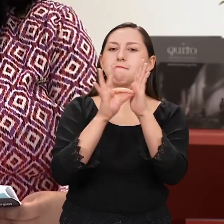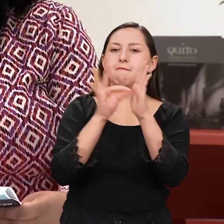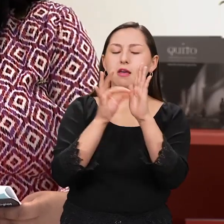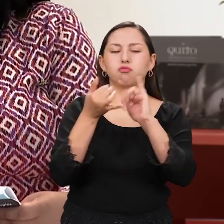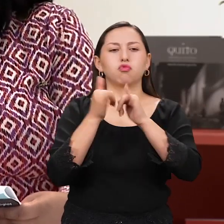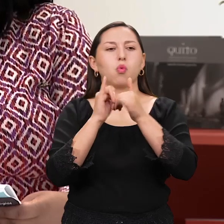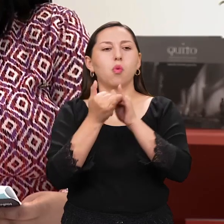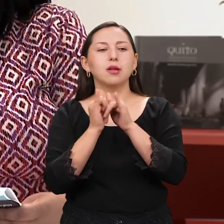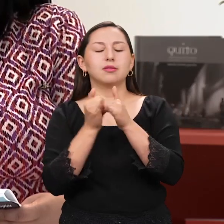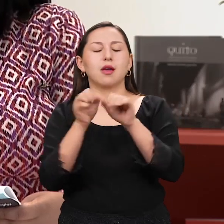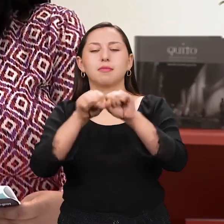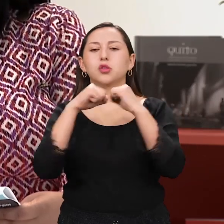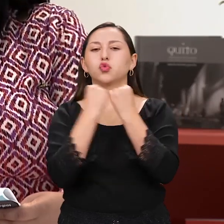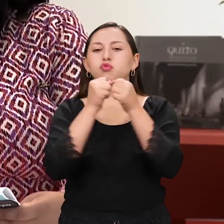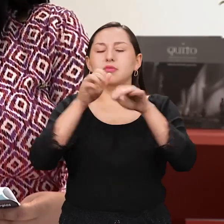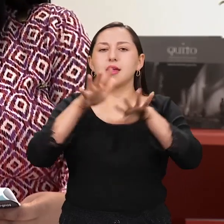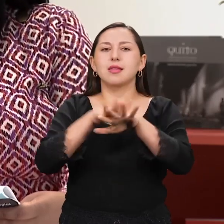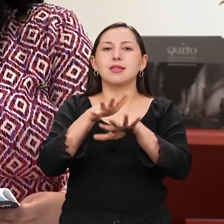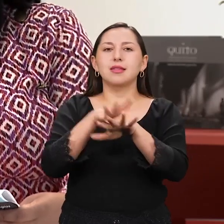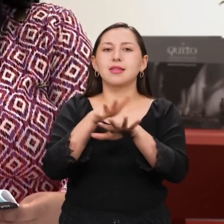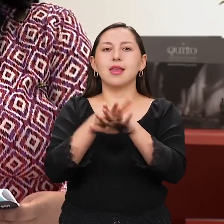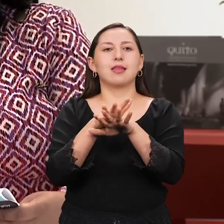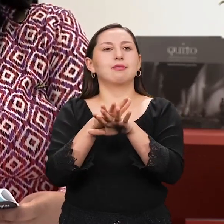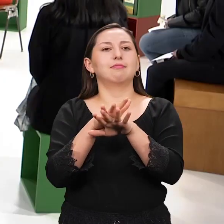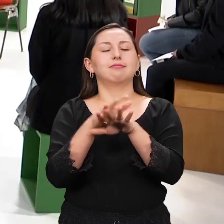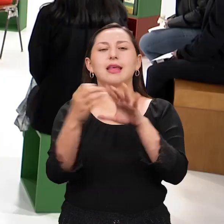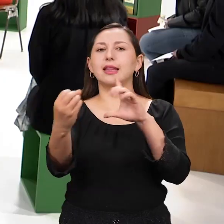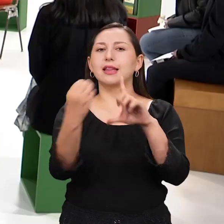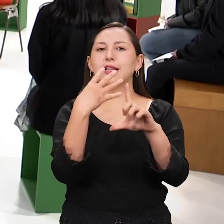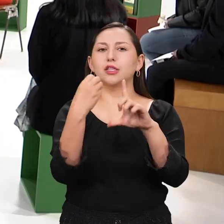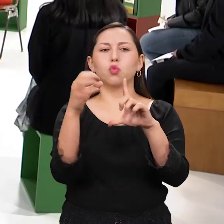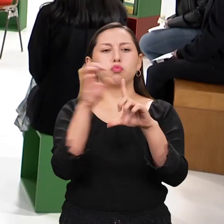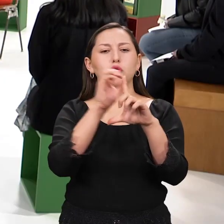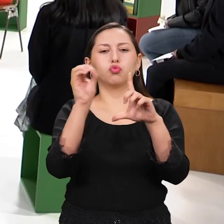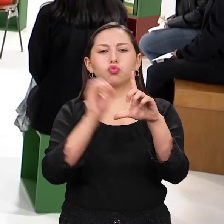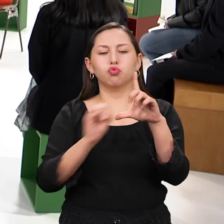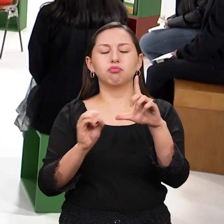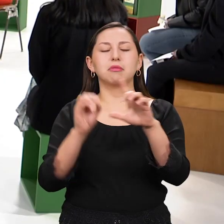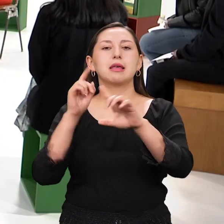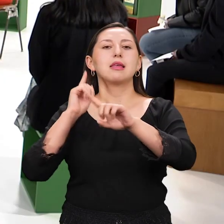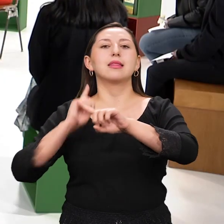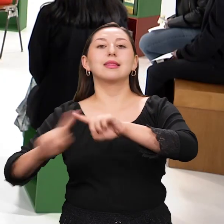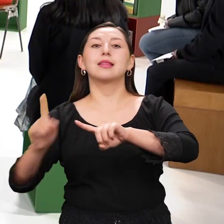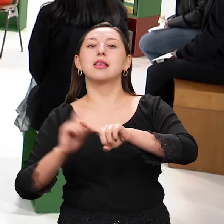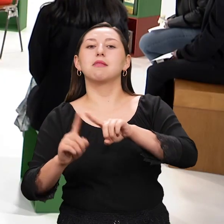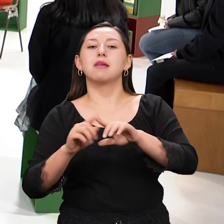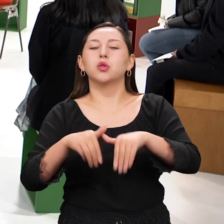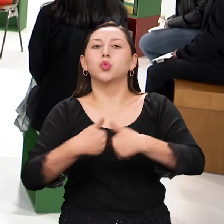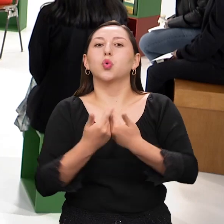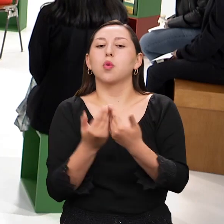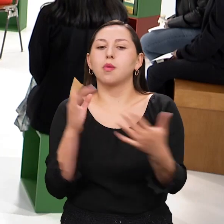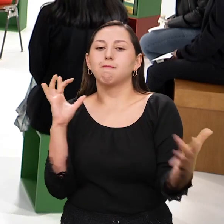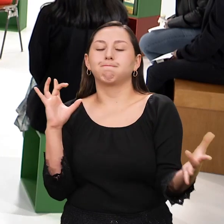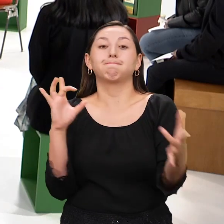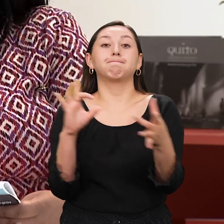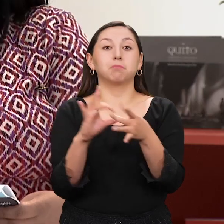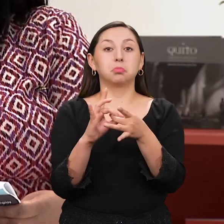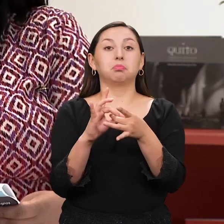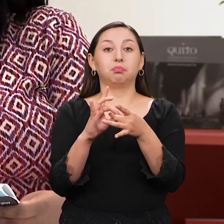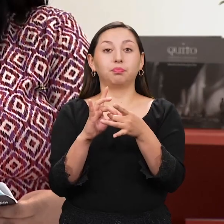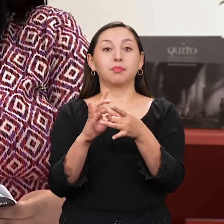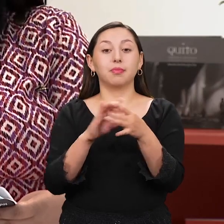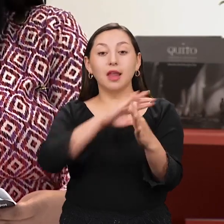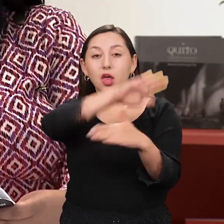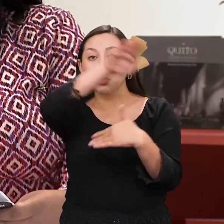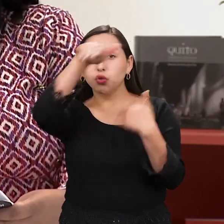se puede ir estudiando los discursos políticos en la arena digital y cómo funcionan o qué lugar ocupan todas